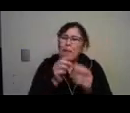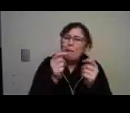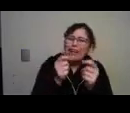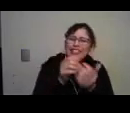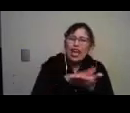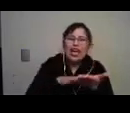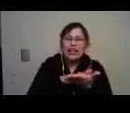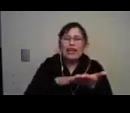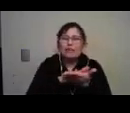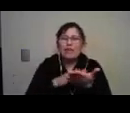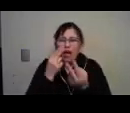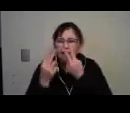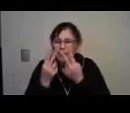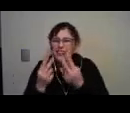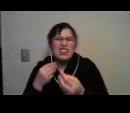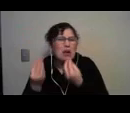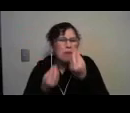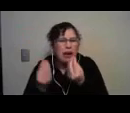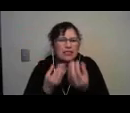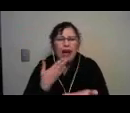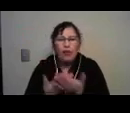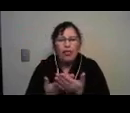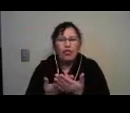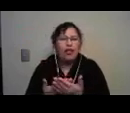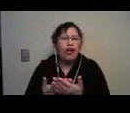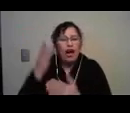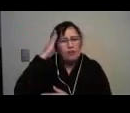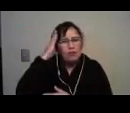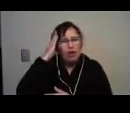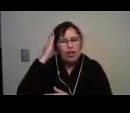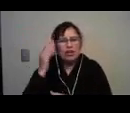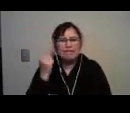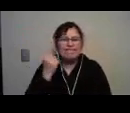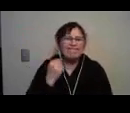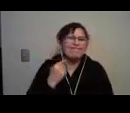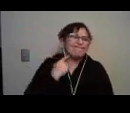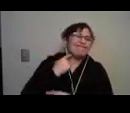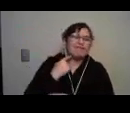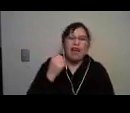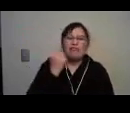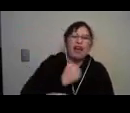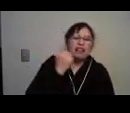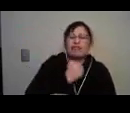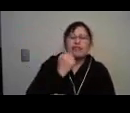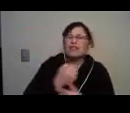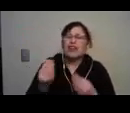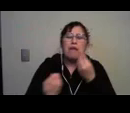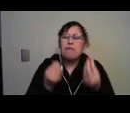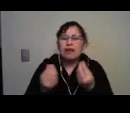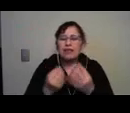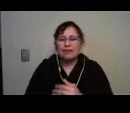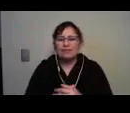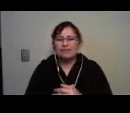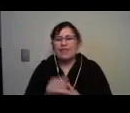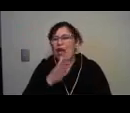de lo que se ve cuando falla la memoria, ¿ya? Que está representado por este pescadito color azul. ¿Ya? Y